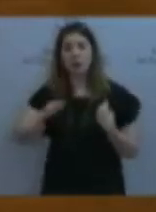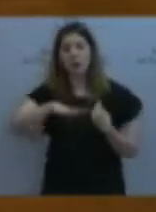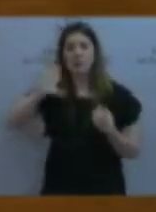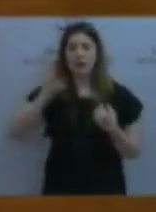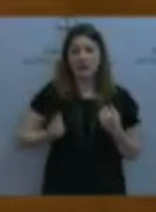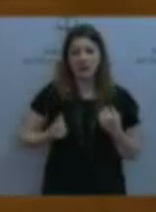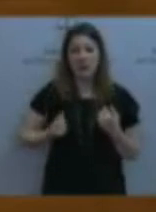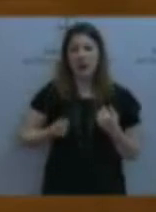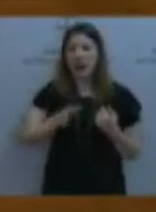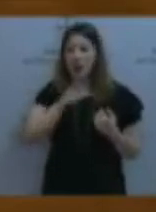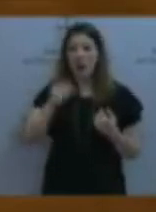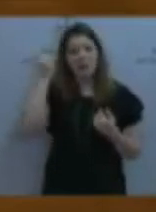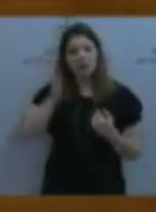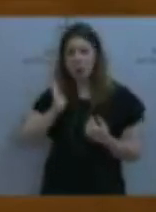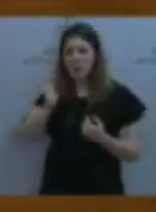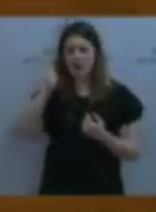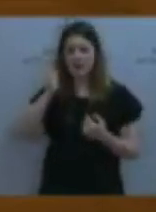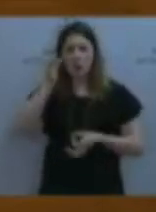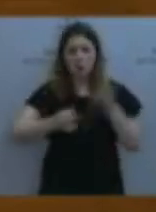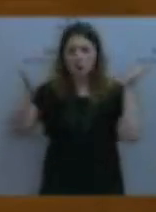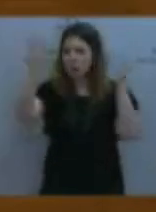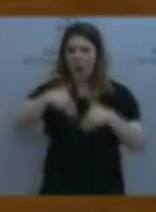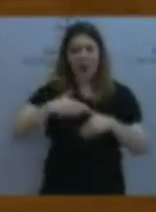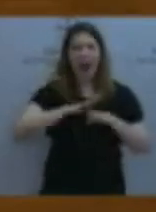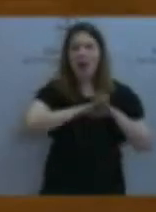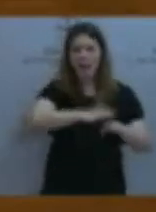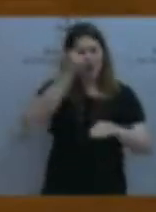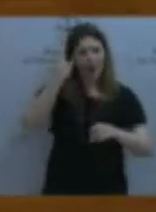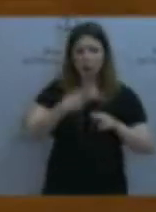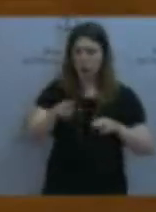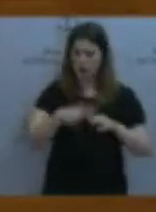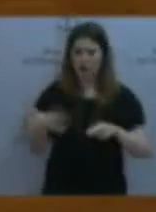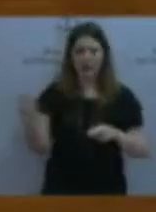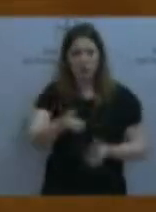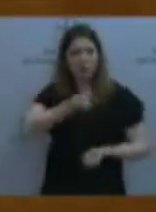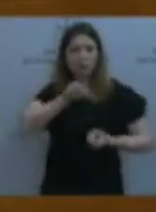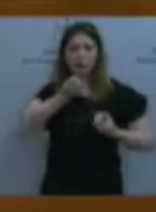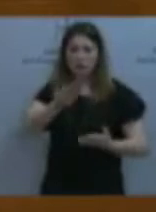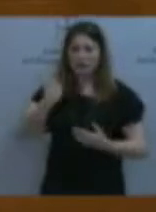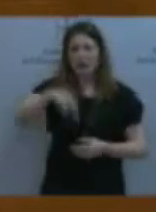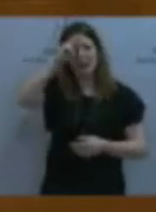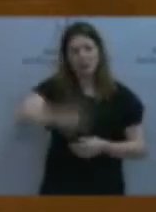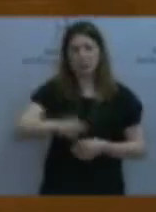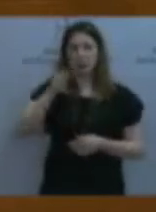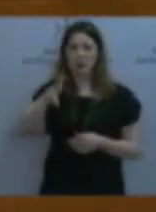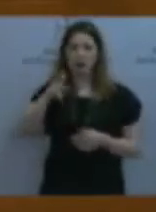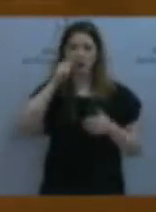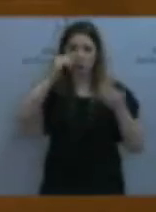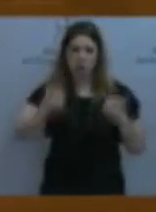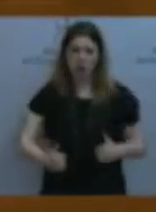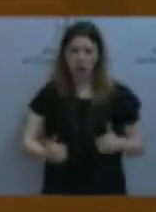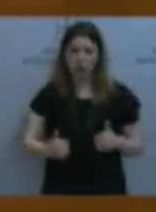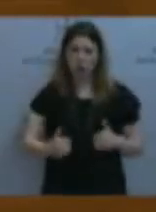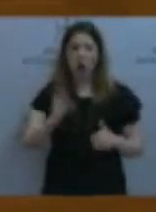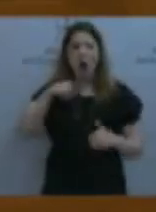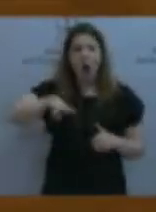ideologías políticas deberíamos poner sobre la mesa el respeto a los derechos humanos. La Organización de Naciones Unidas lo ha dicho, no una, ni